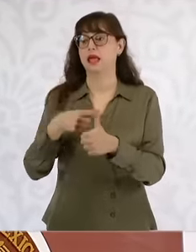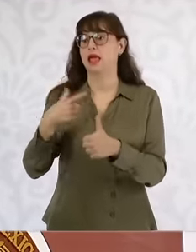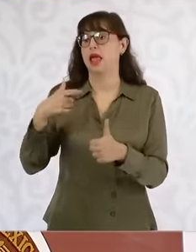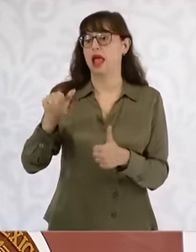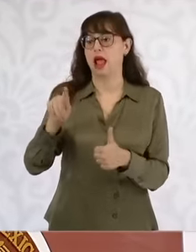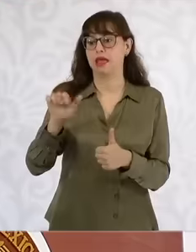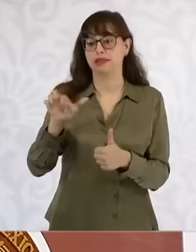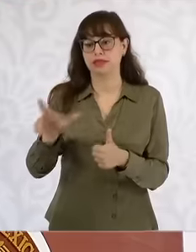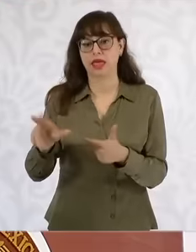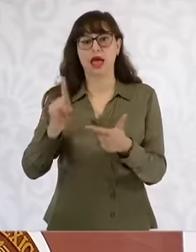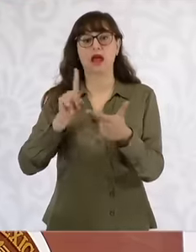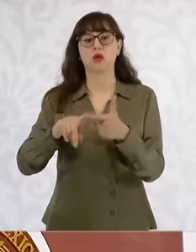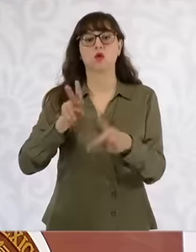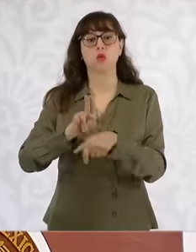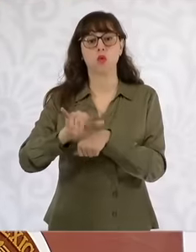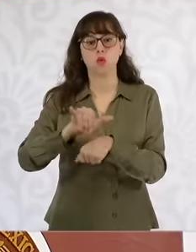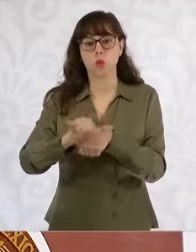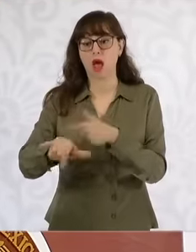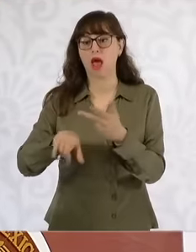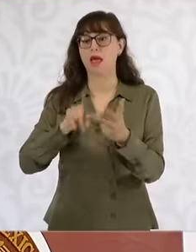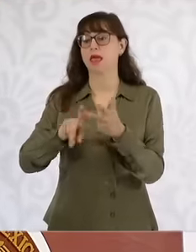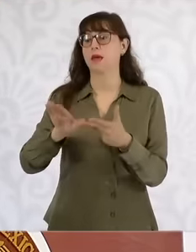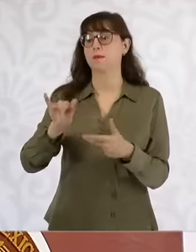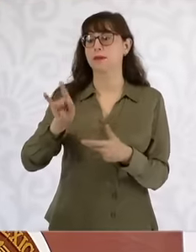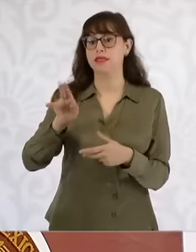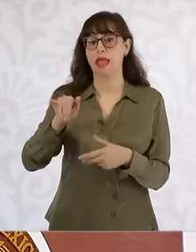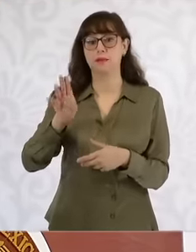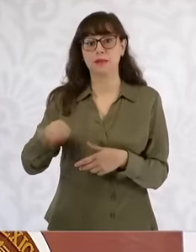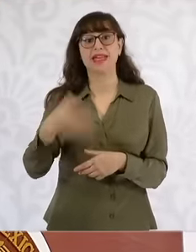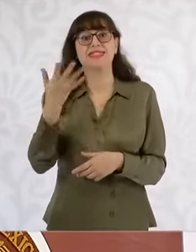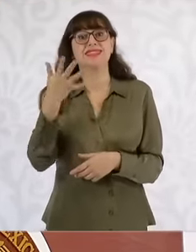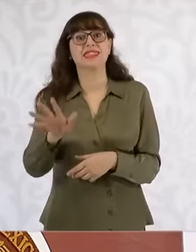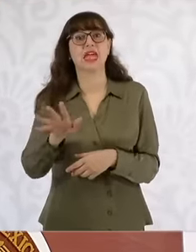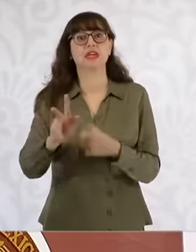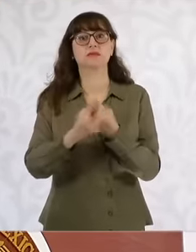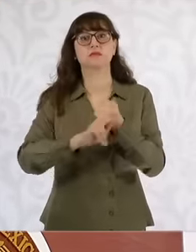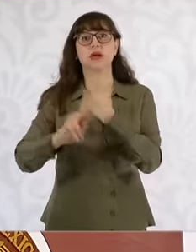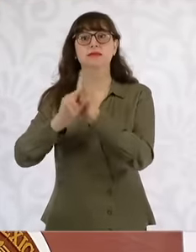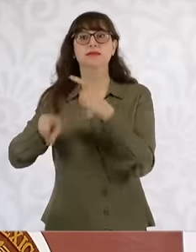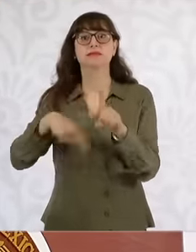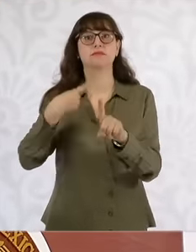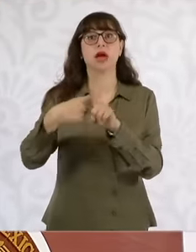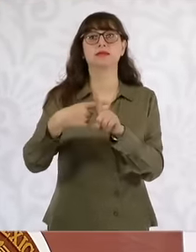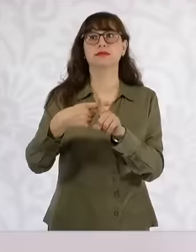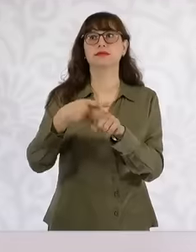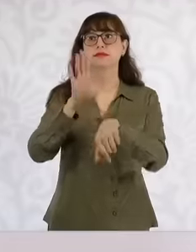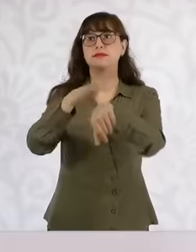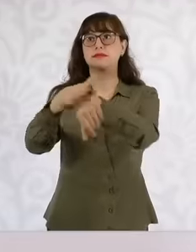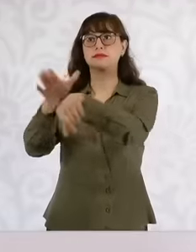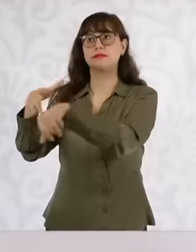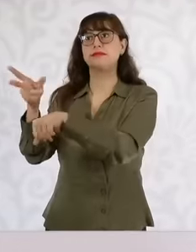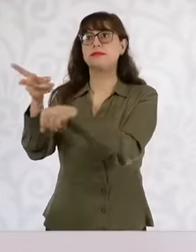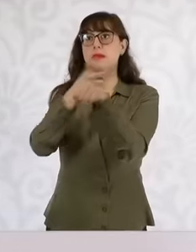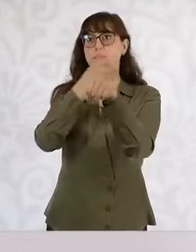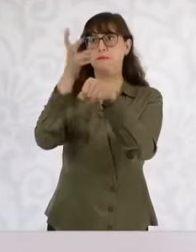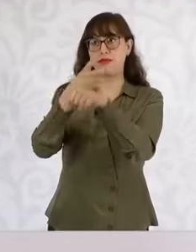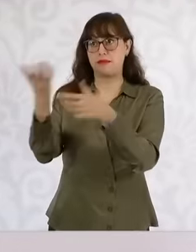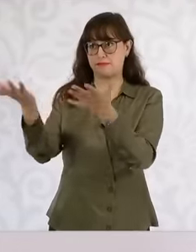Santa Sede, a Uruguay y a Vietnam, otros 10, de manera que será una reunión en donde